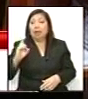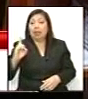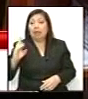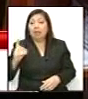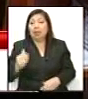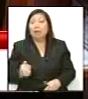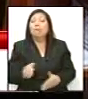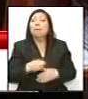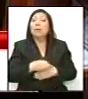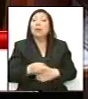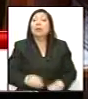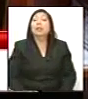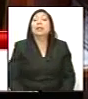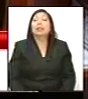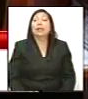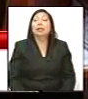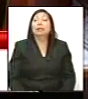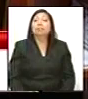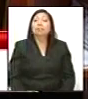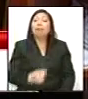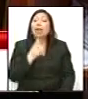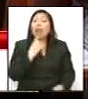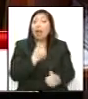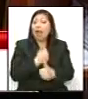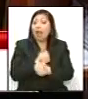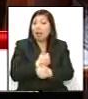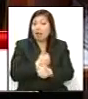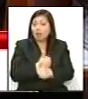San Juan, Provincia de Lucanas, Departamento de Ayacucho.